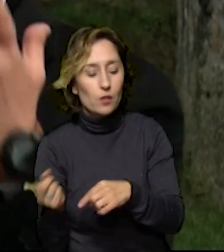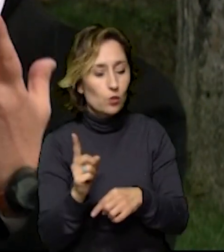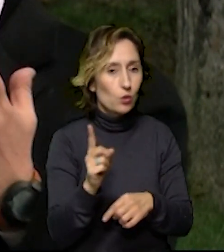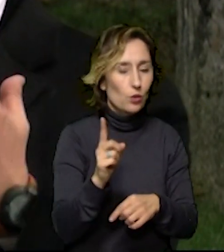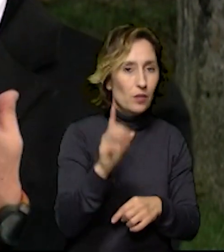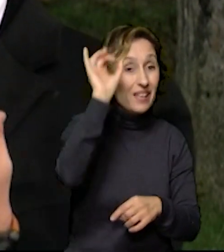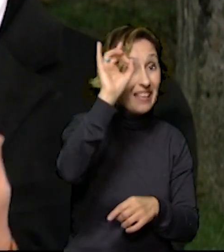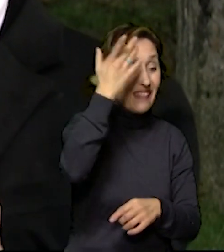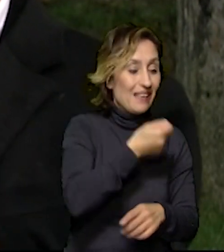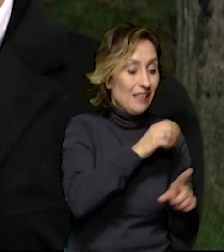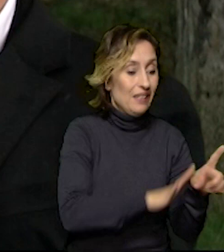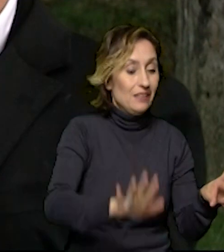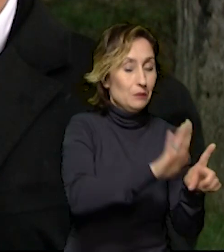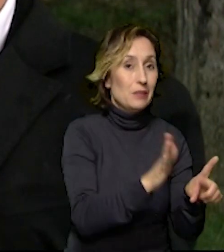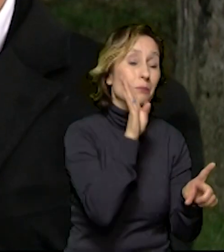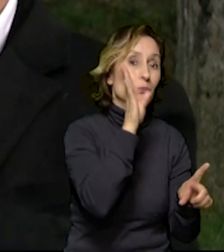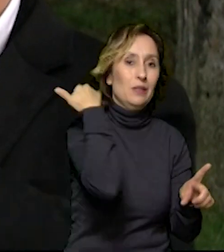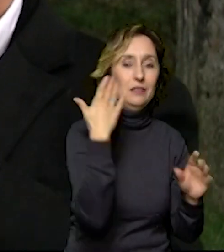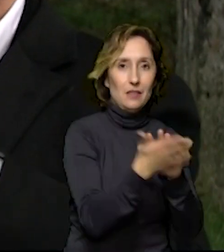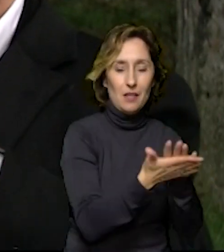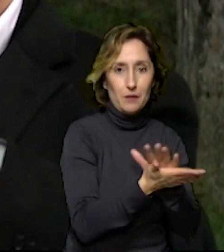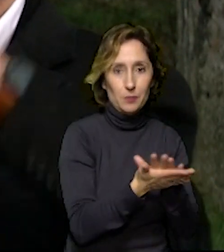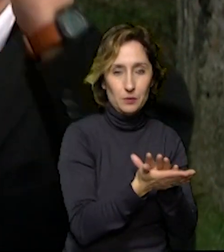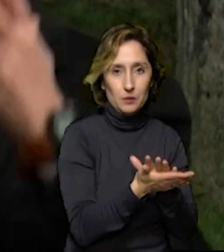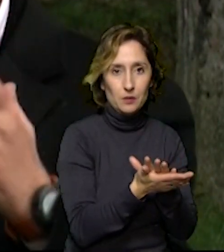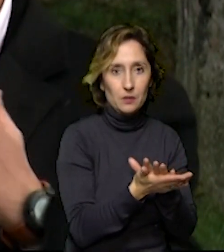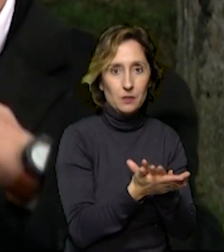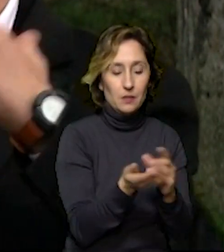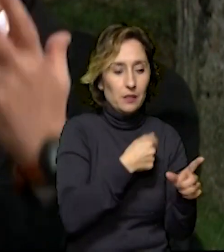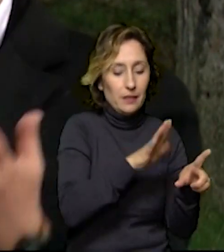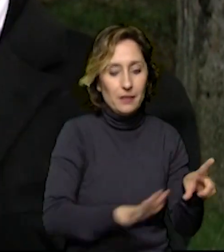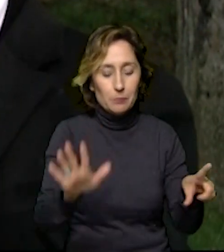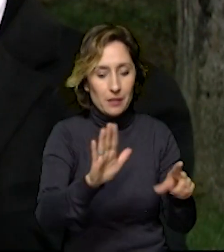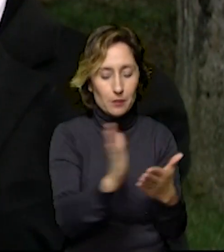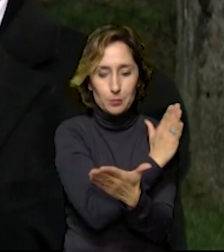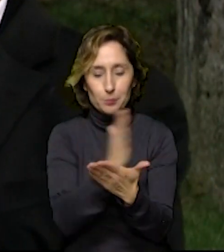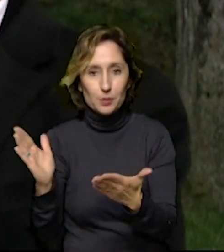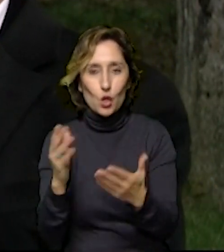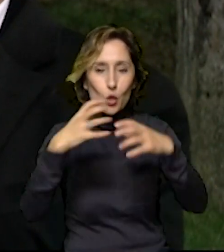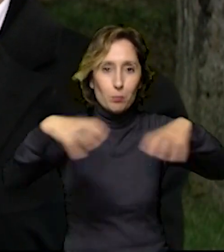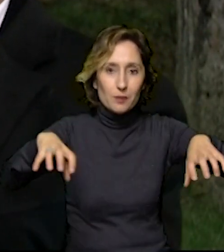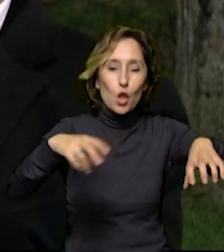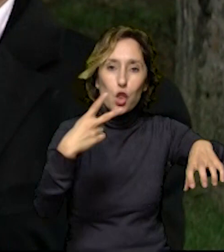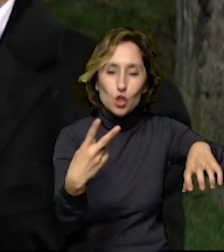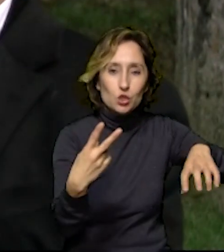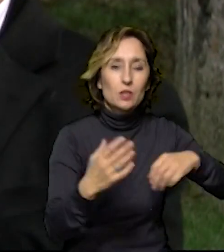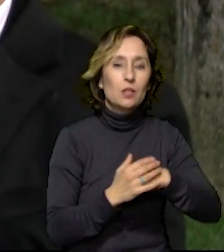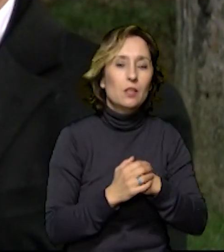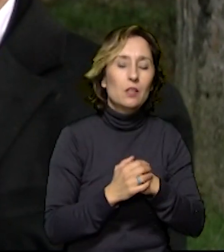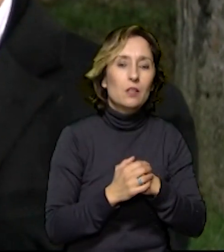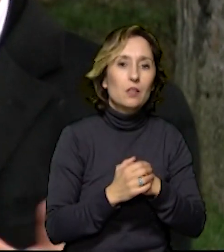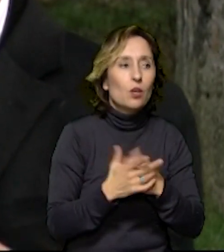de España que hablábamos antes, ¿no? Esa idea de las dos Españas, o de la España